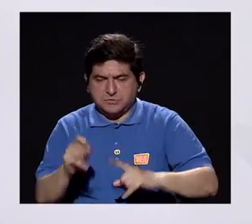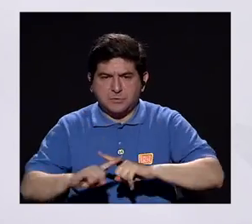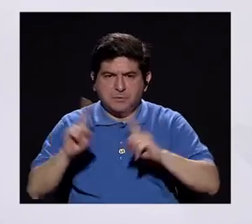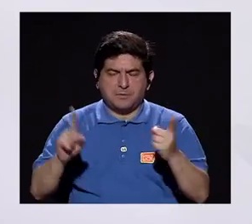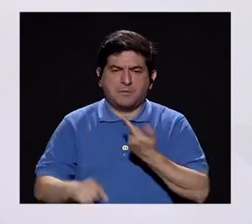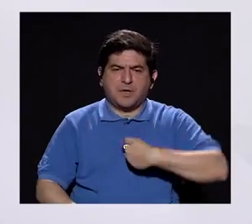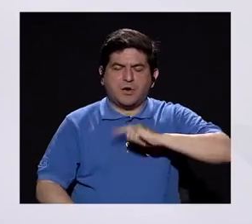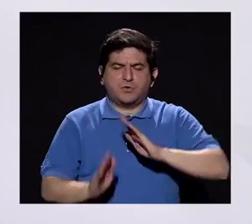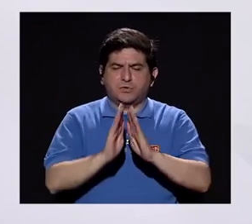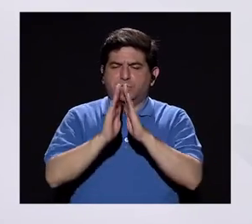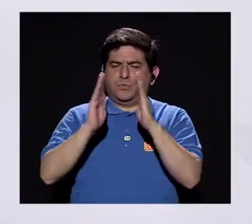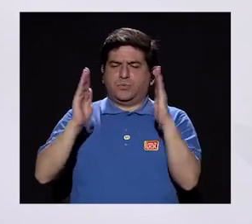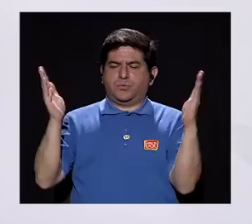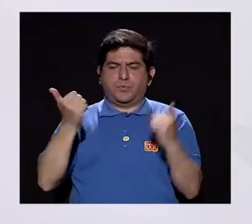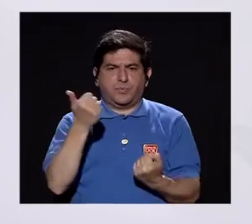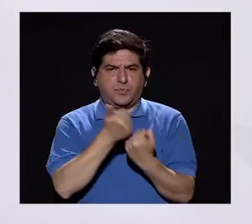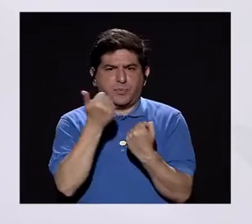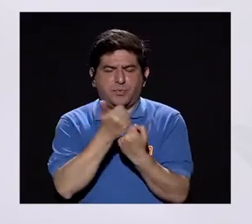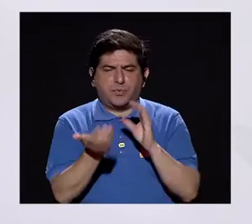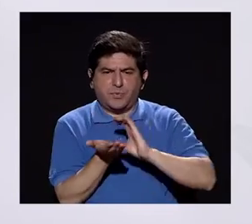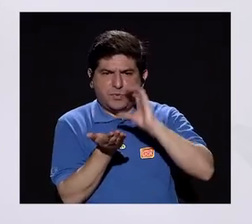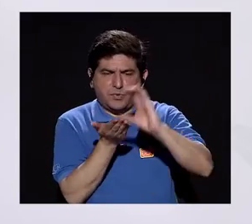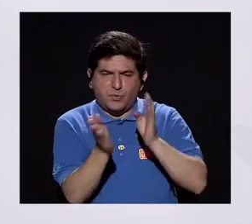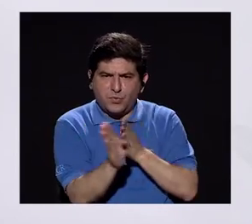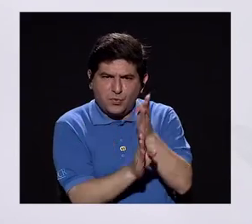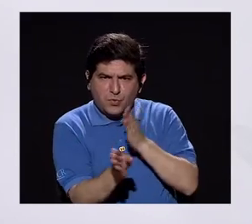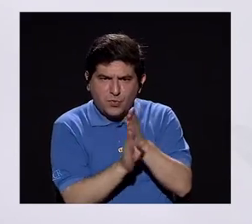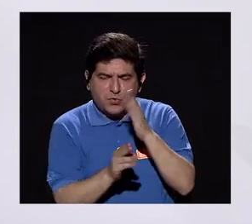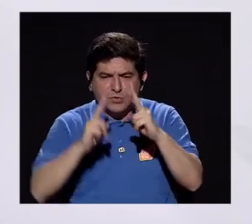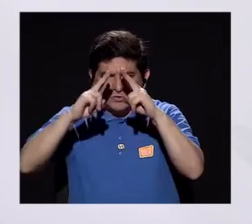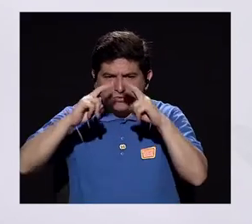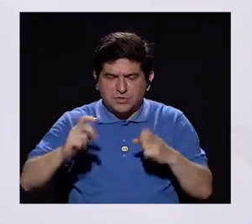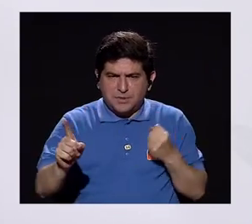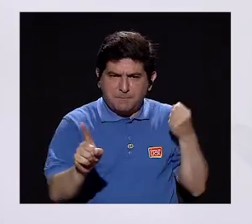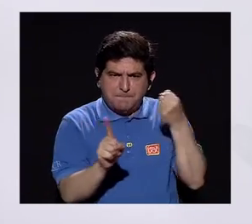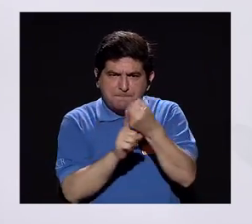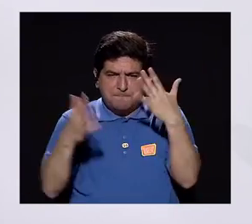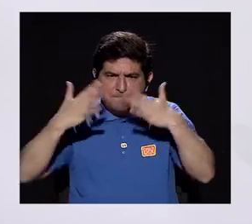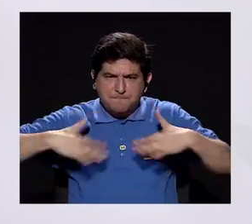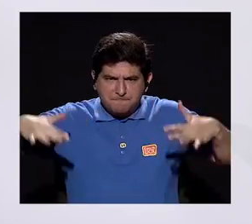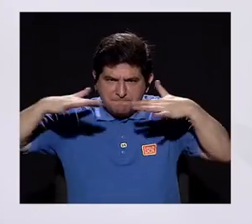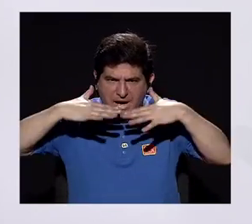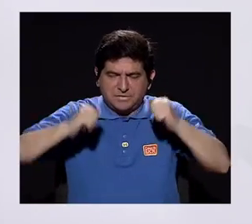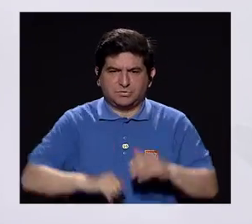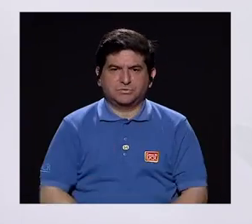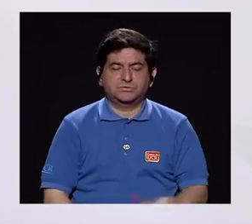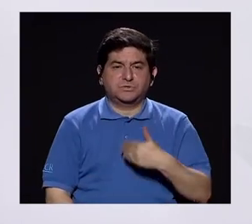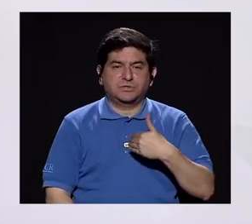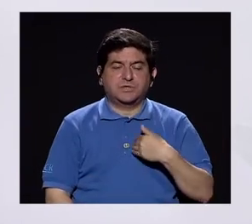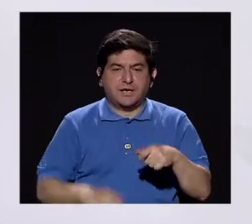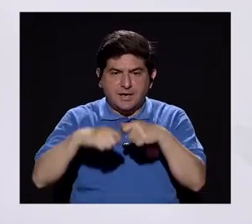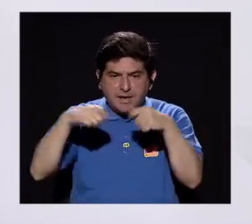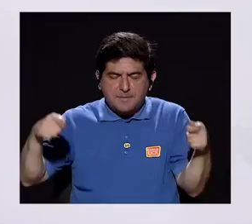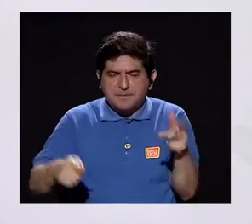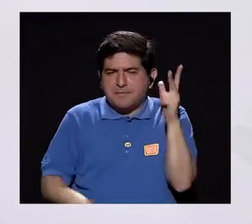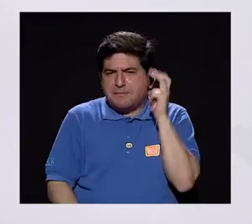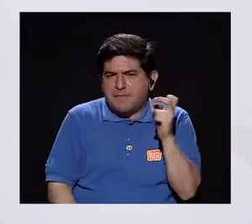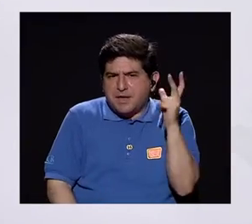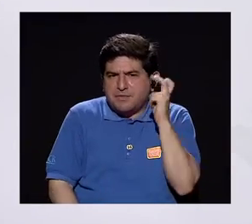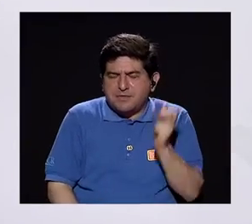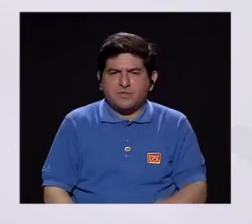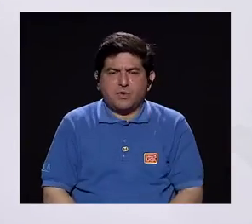sin embargo hayamos ido ampliando también para reforzar otros cursos de la carrera como análisis de impacto ambiental entonces tenemos medidores de ruido